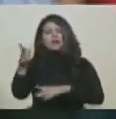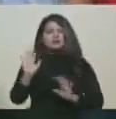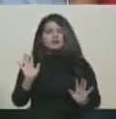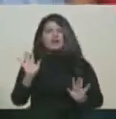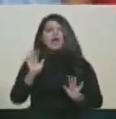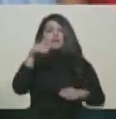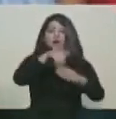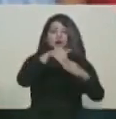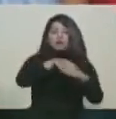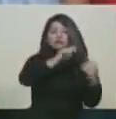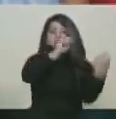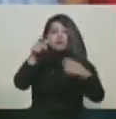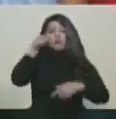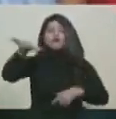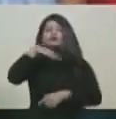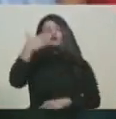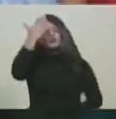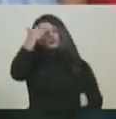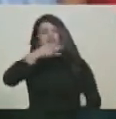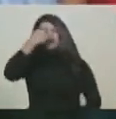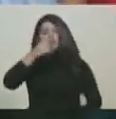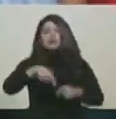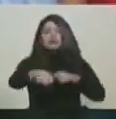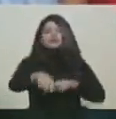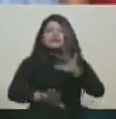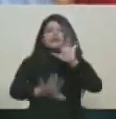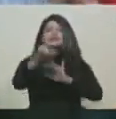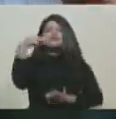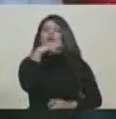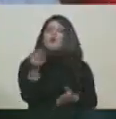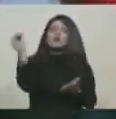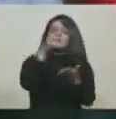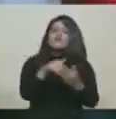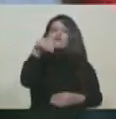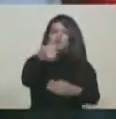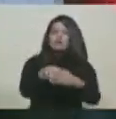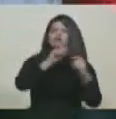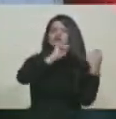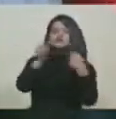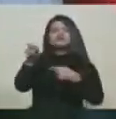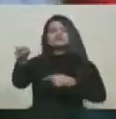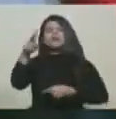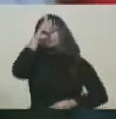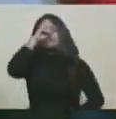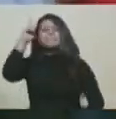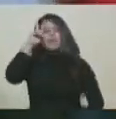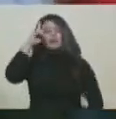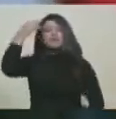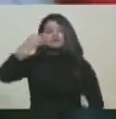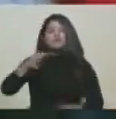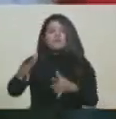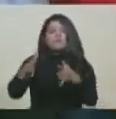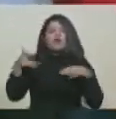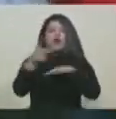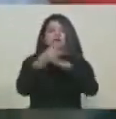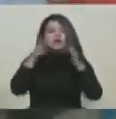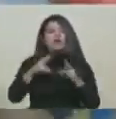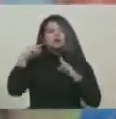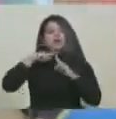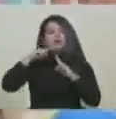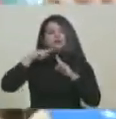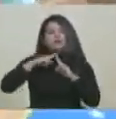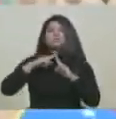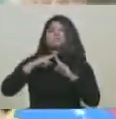que estamos seguros que el 15 de octubre volverá a elegir a Vilma Mora a la gobernación del estado